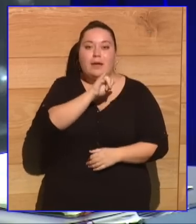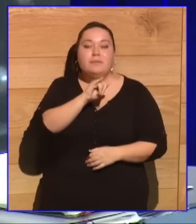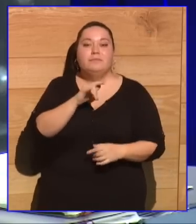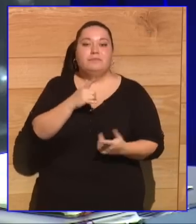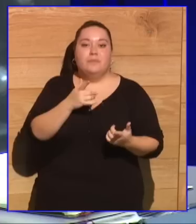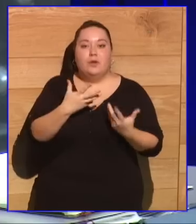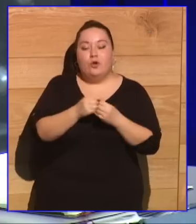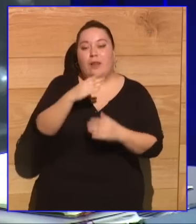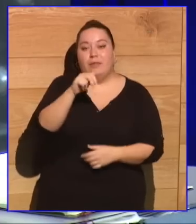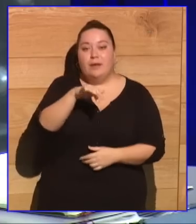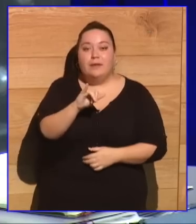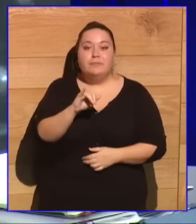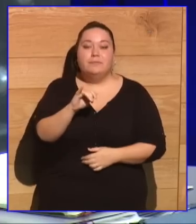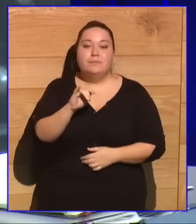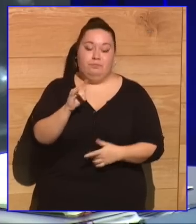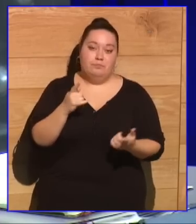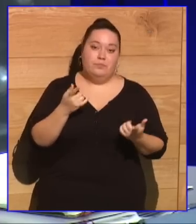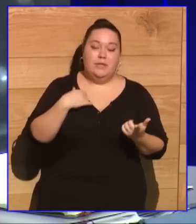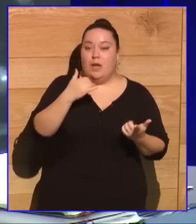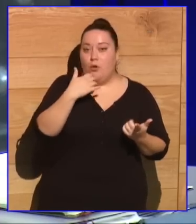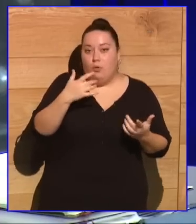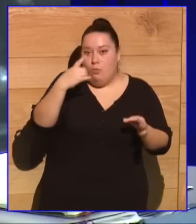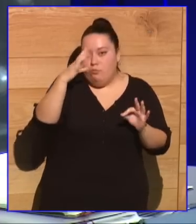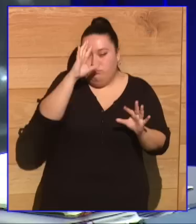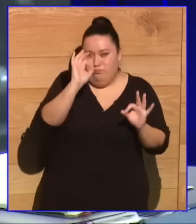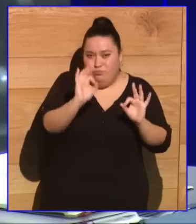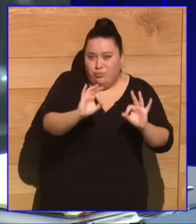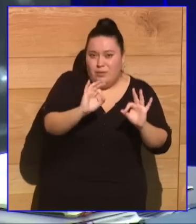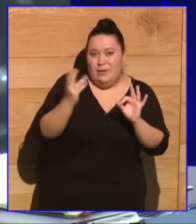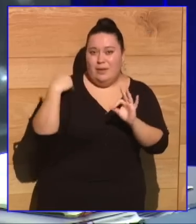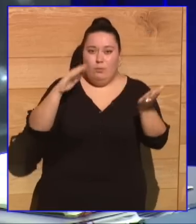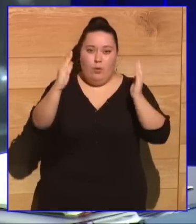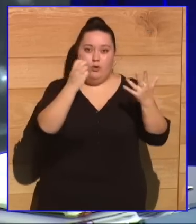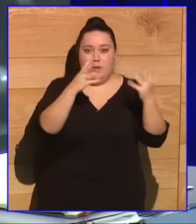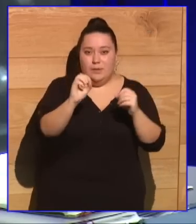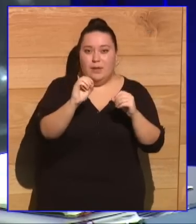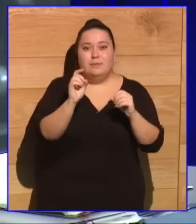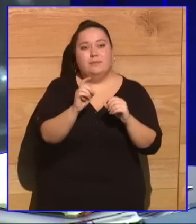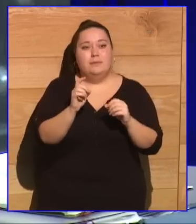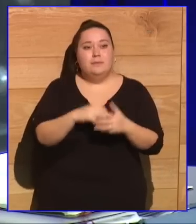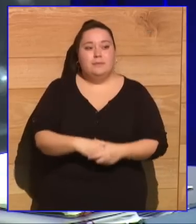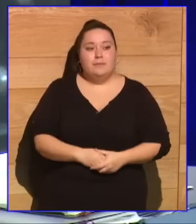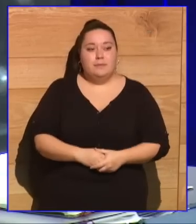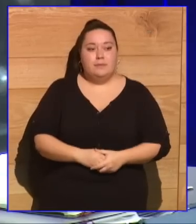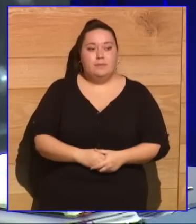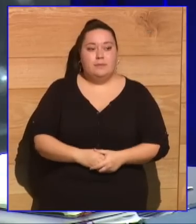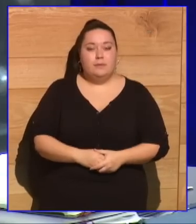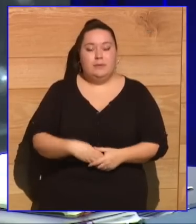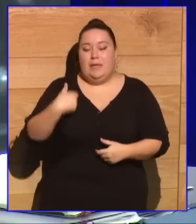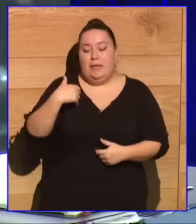la CMI, que es tan propia de los 80, este generador de